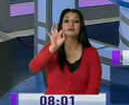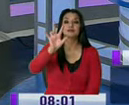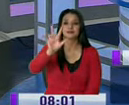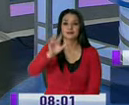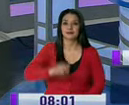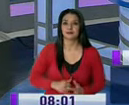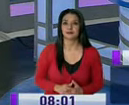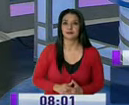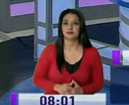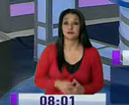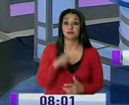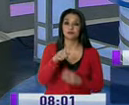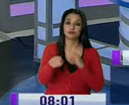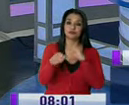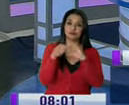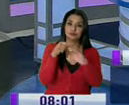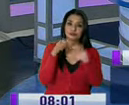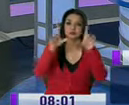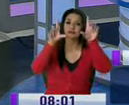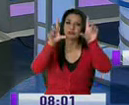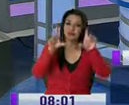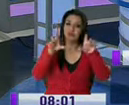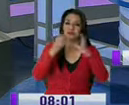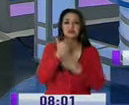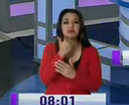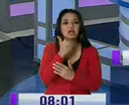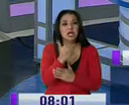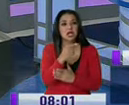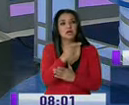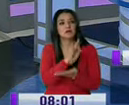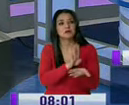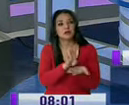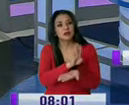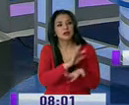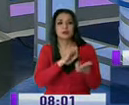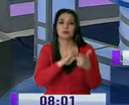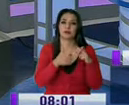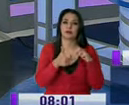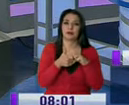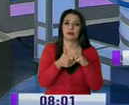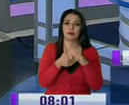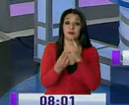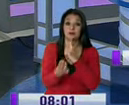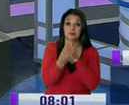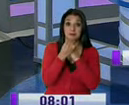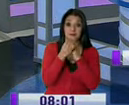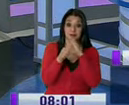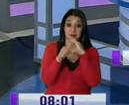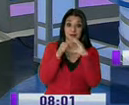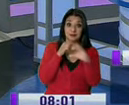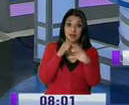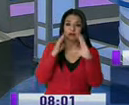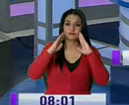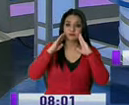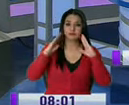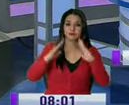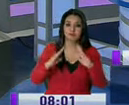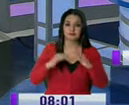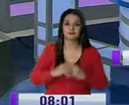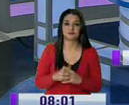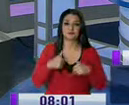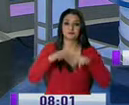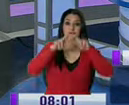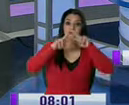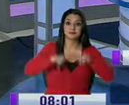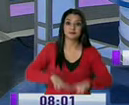098-518-4393. Usted ahí manda una fotito sobre lo que está pasando en su barrio con un mensajito y nosotros lo atendemos. Yo estaba revisando mi blindos